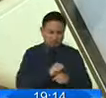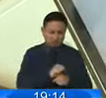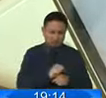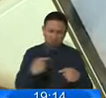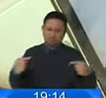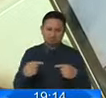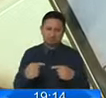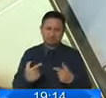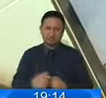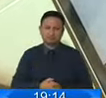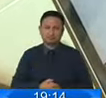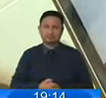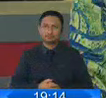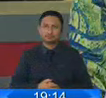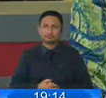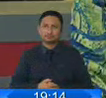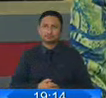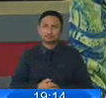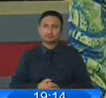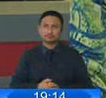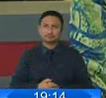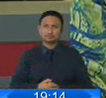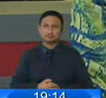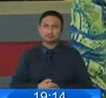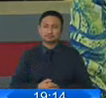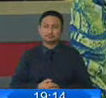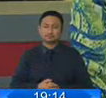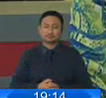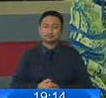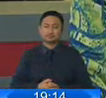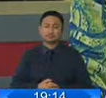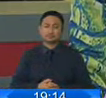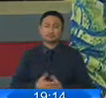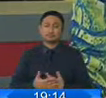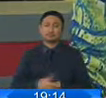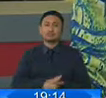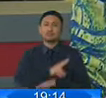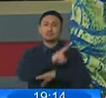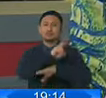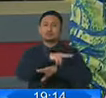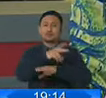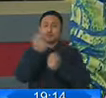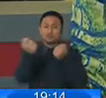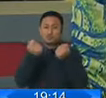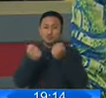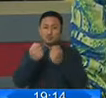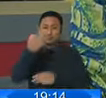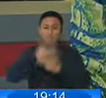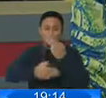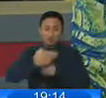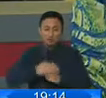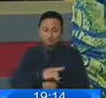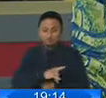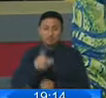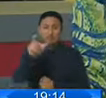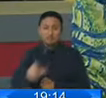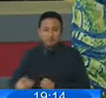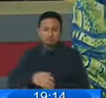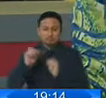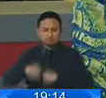Informó Alison Corral. Y la Superintendencia de Control del Poder del Mercado hace un llamado a la ciudadanía para que